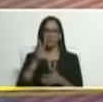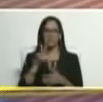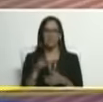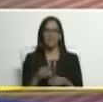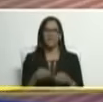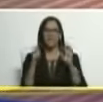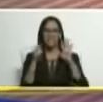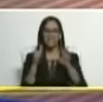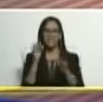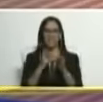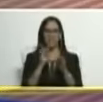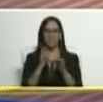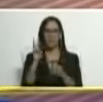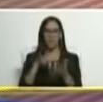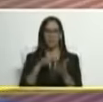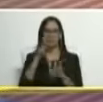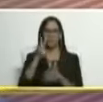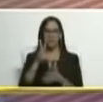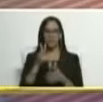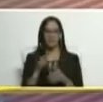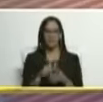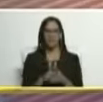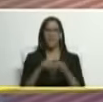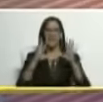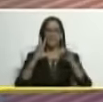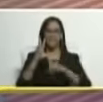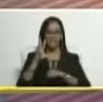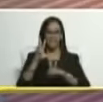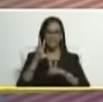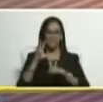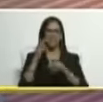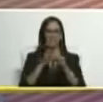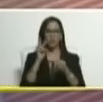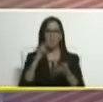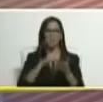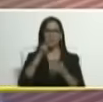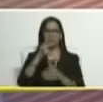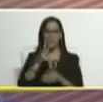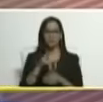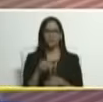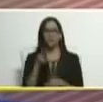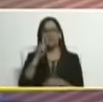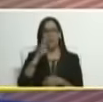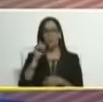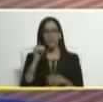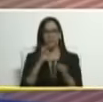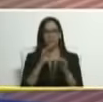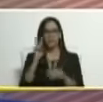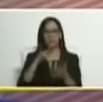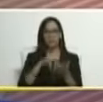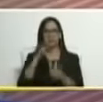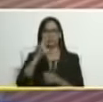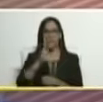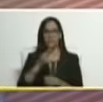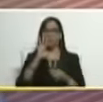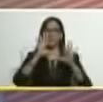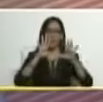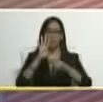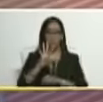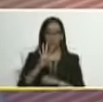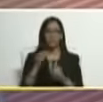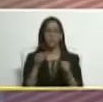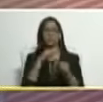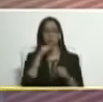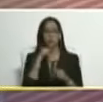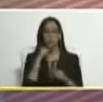6 de septiembre 2023, el 13 de septiembre 2023, el 20 de septiembre 2023, el 14